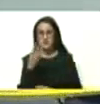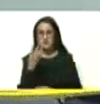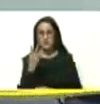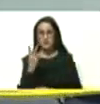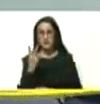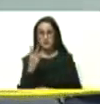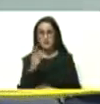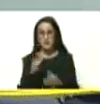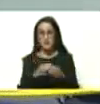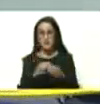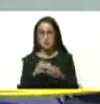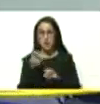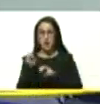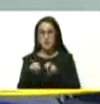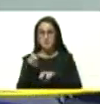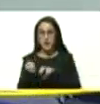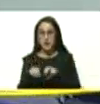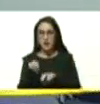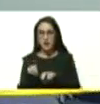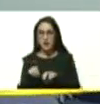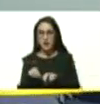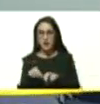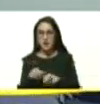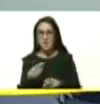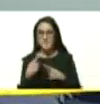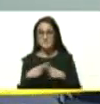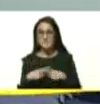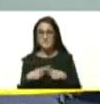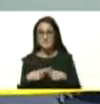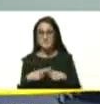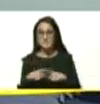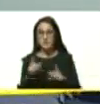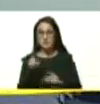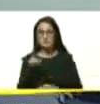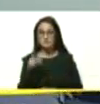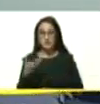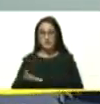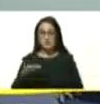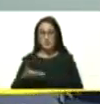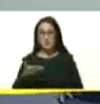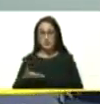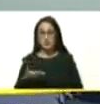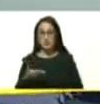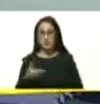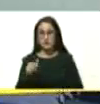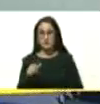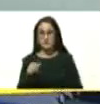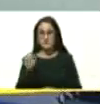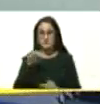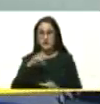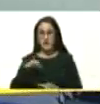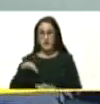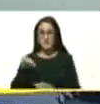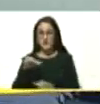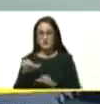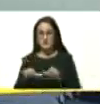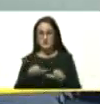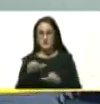3.342.000 al sector animal. Pero destacamos fundamentalmente en este ciclo de siembra, que es el